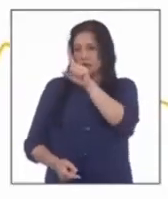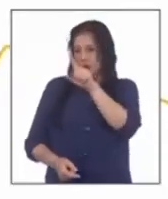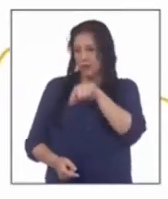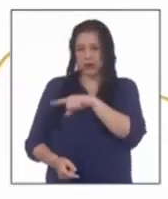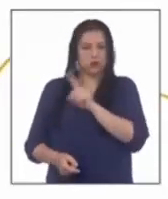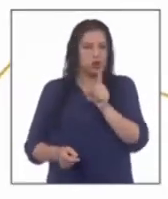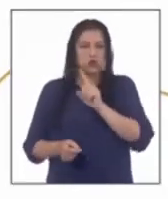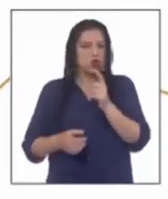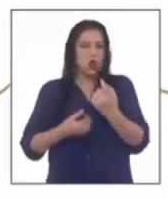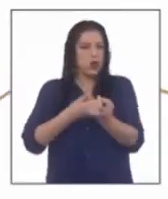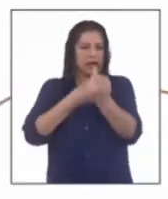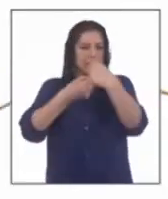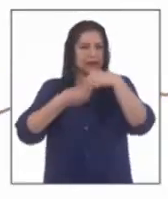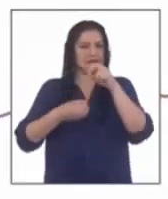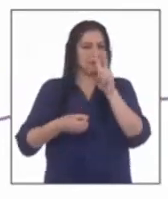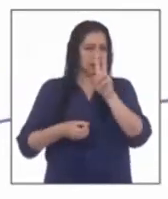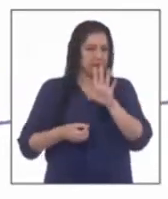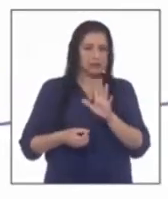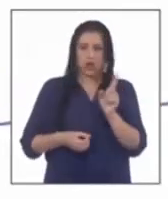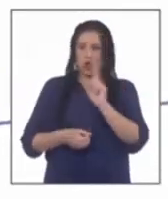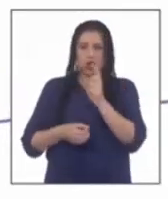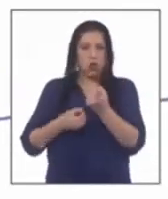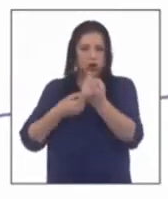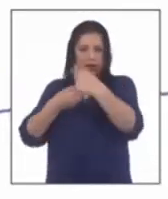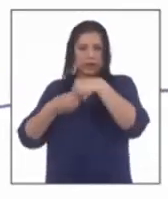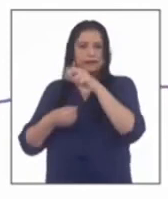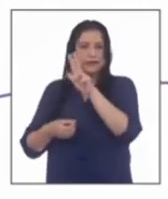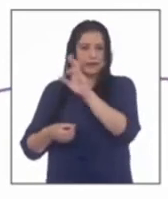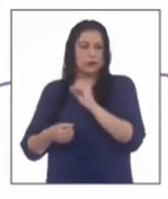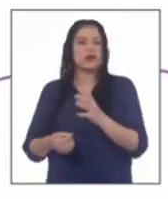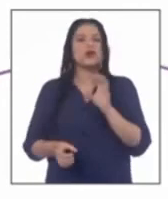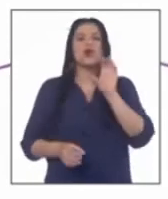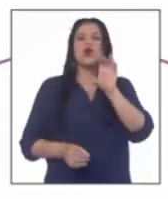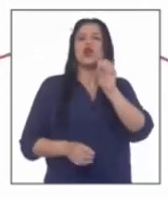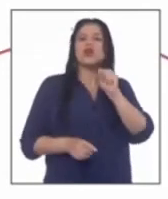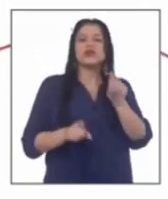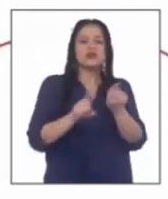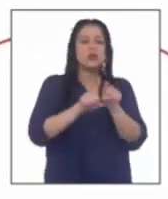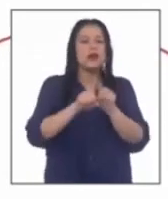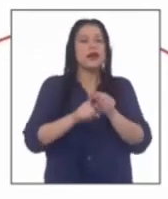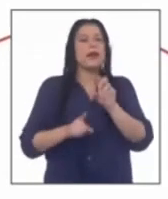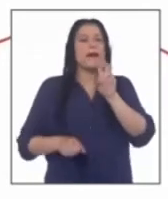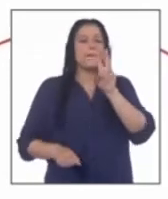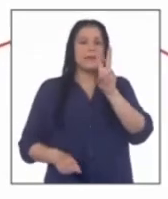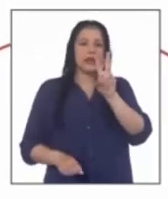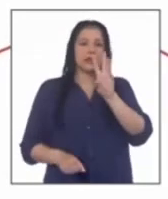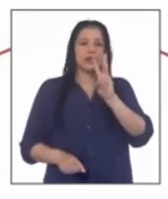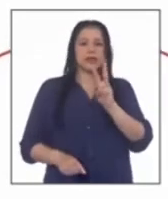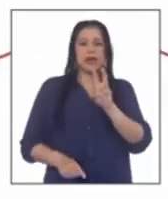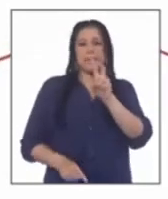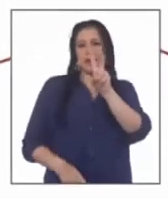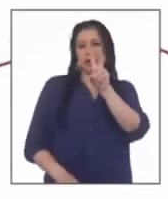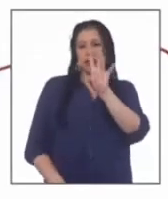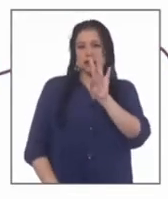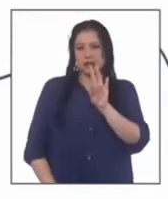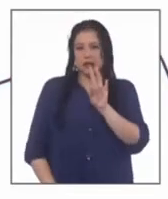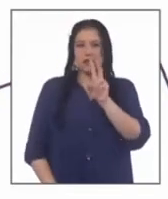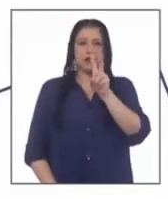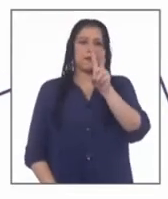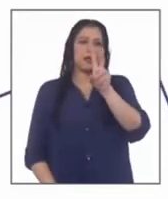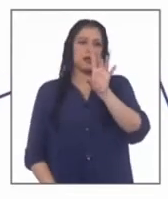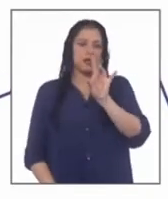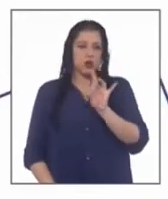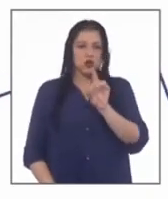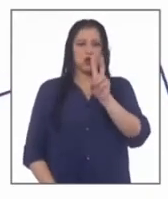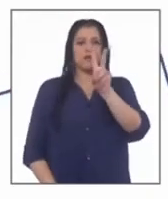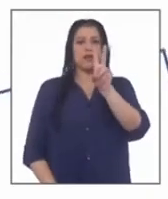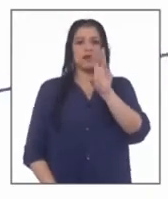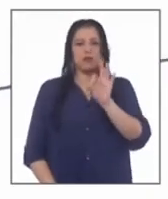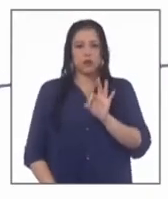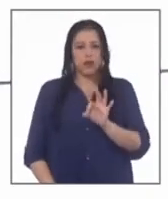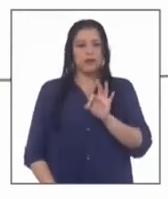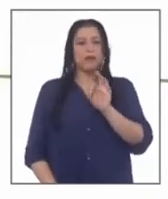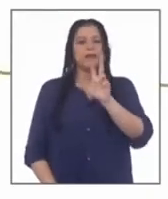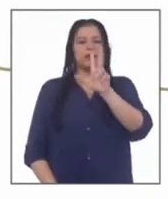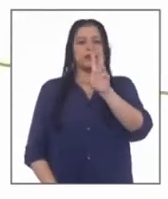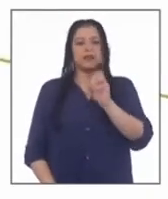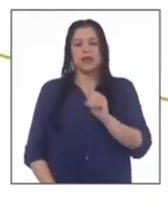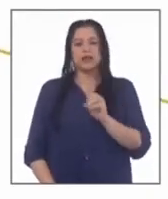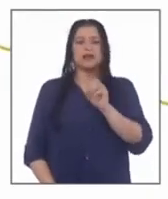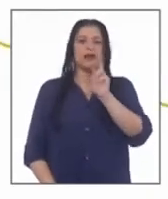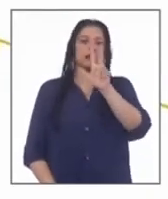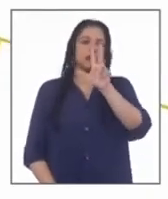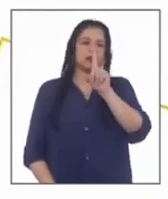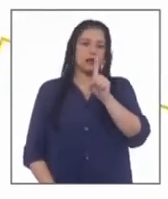los extremos. El conjunto solución estará compuesto por 26, 27, 28,